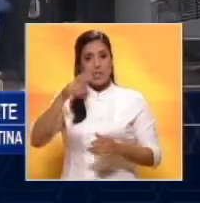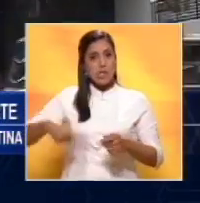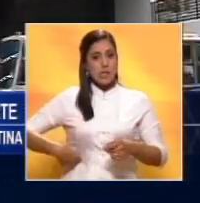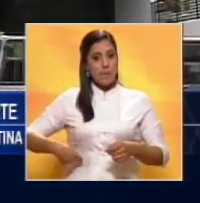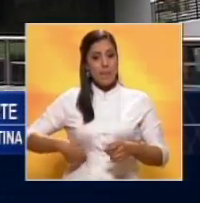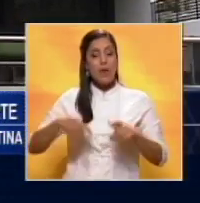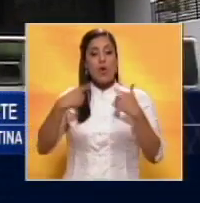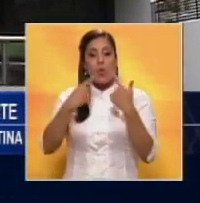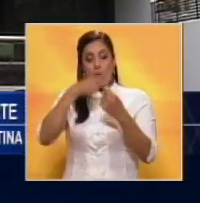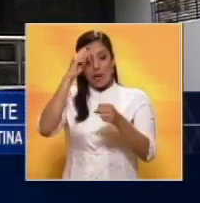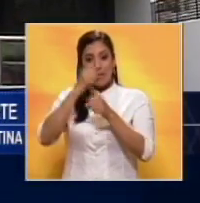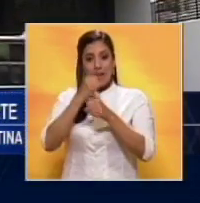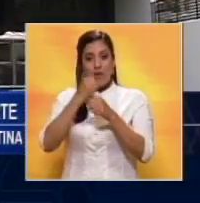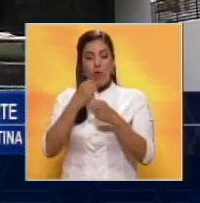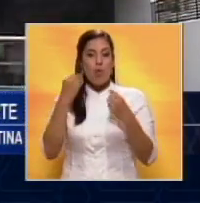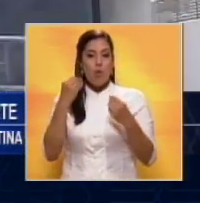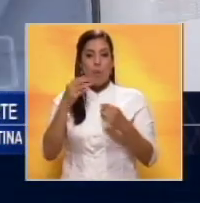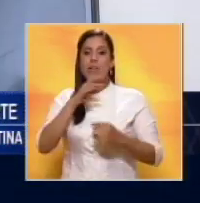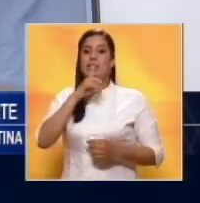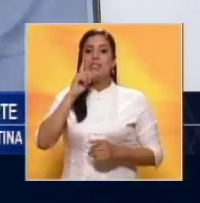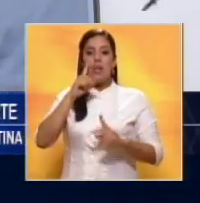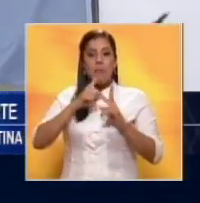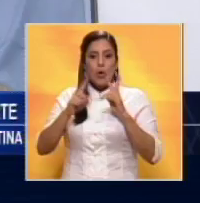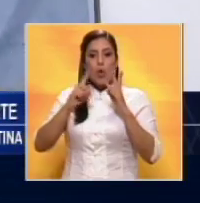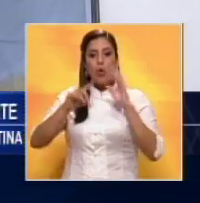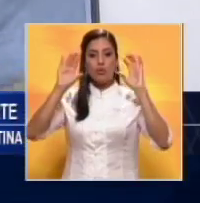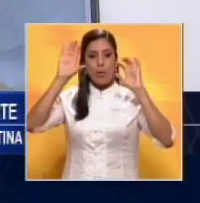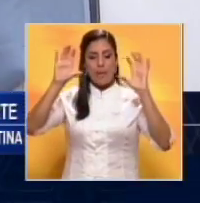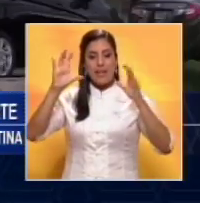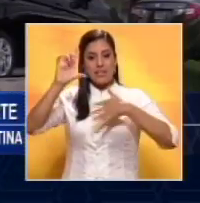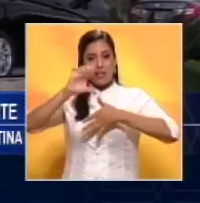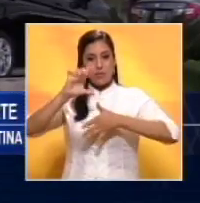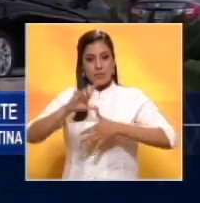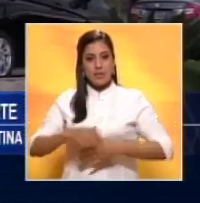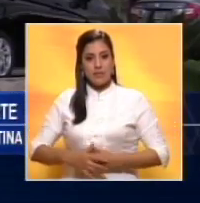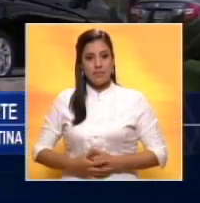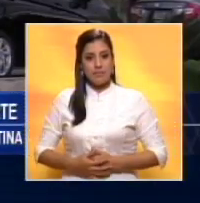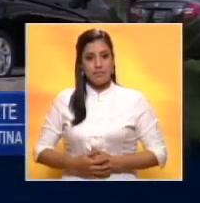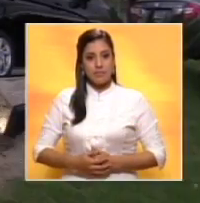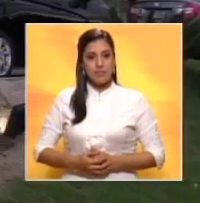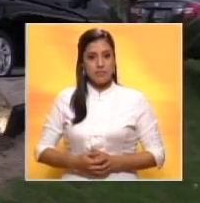sobornos para la ejecución de obras, como ha sido en otros países de América Latina.